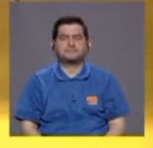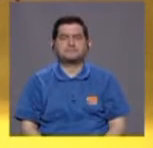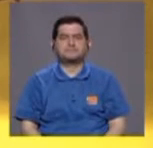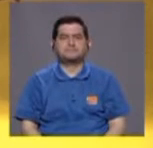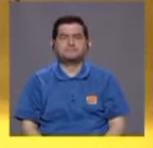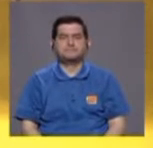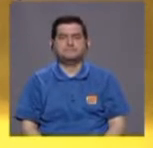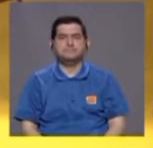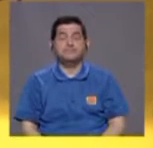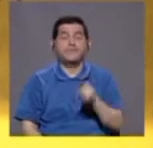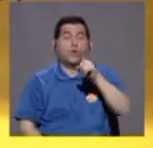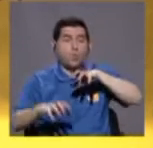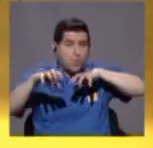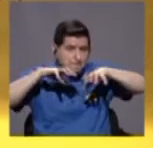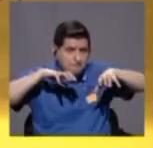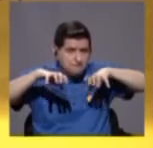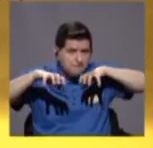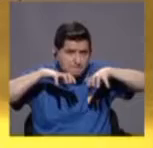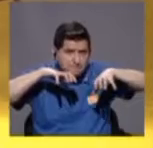un movimiento